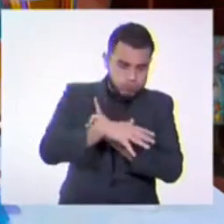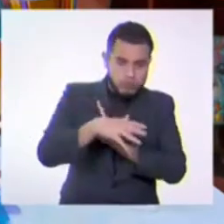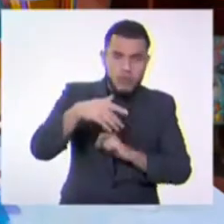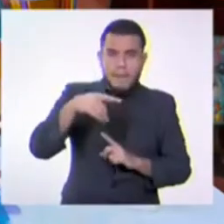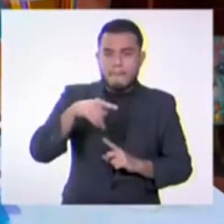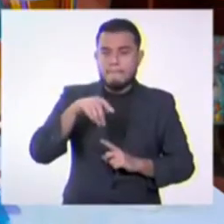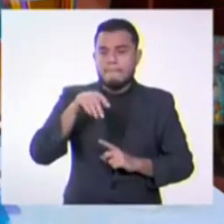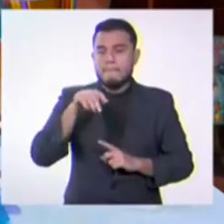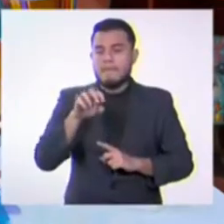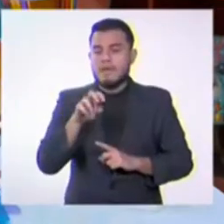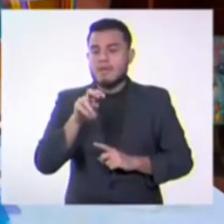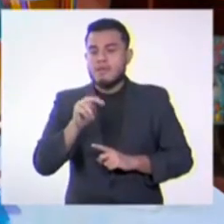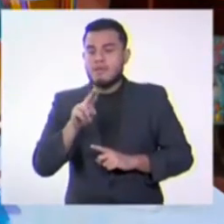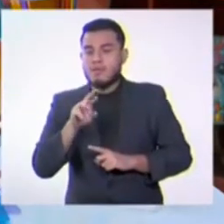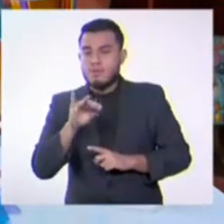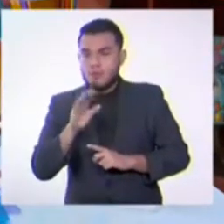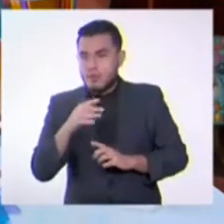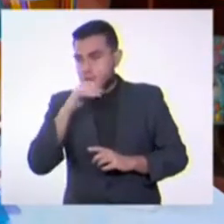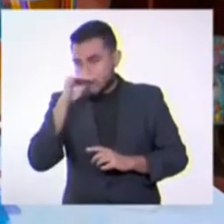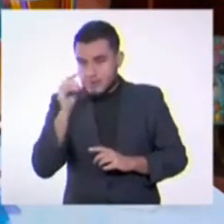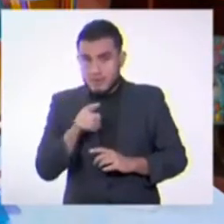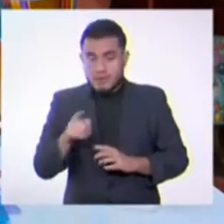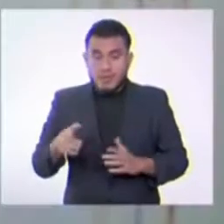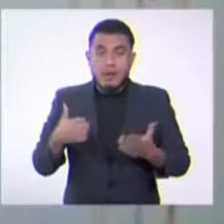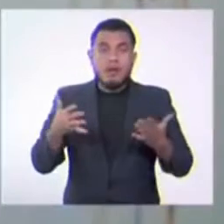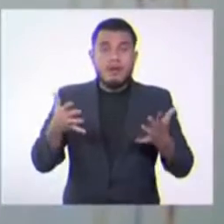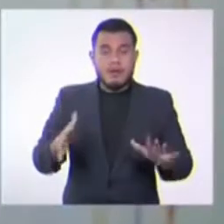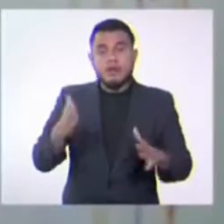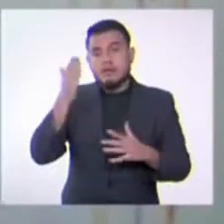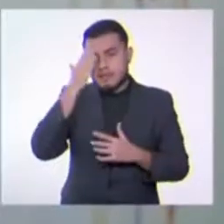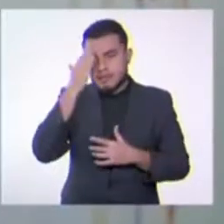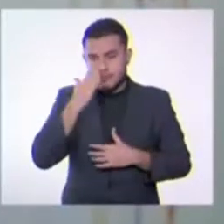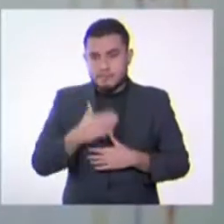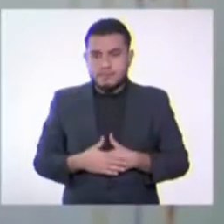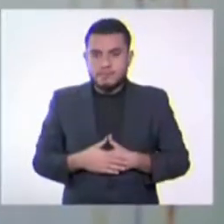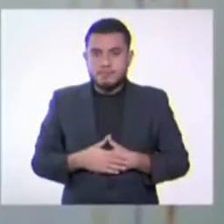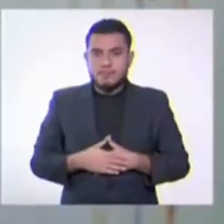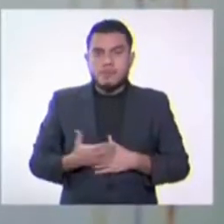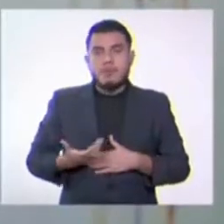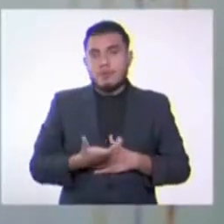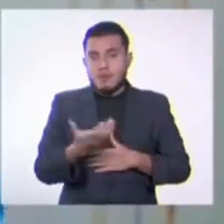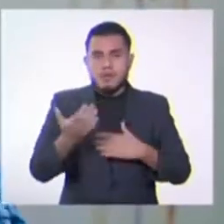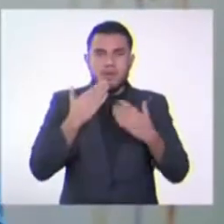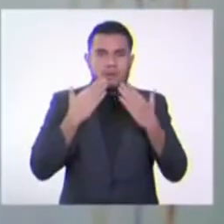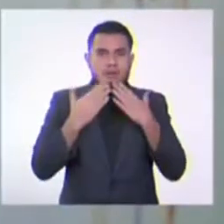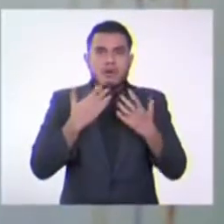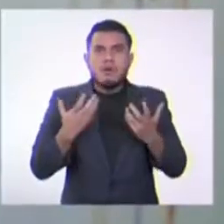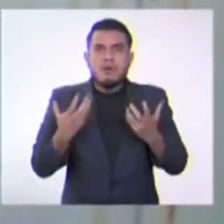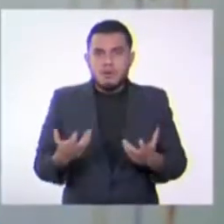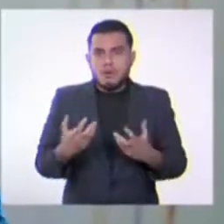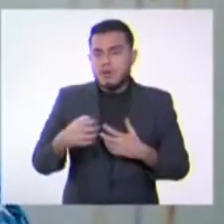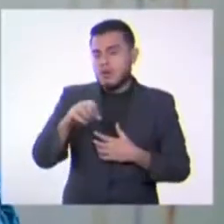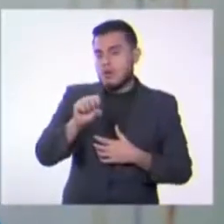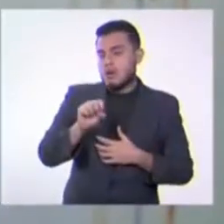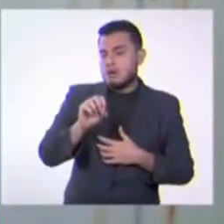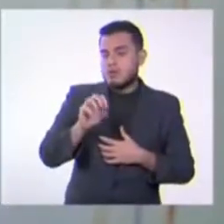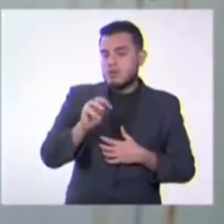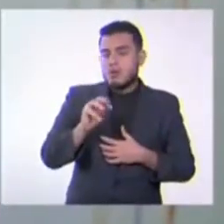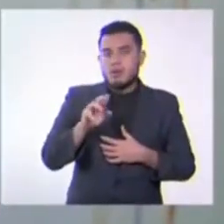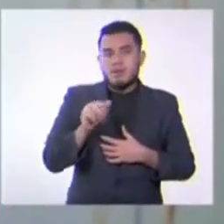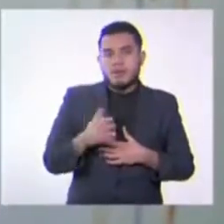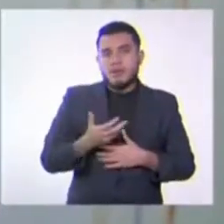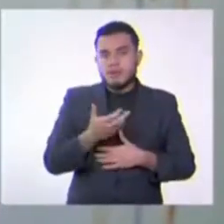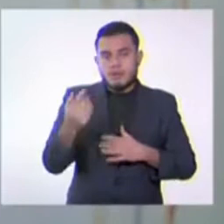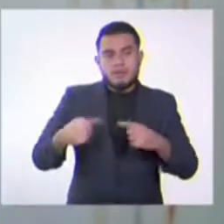ver con ellos. Pues bien, ahora ya lo sabes. Hemos estado hablando mucho sobre las sombras y vamos a seguir